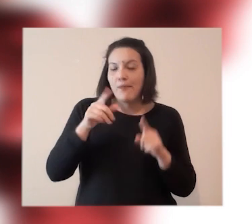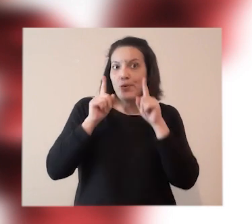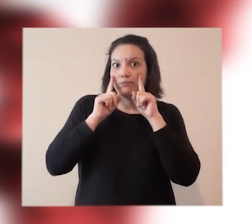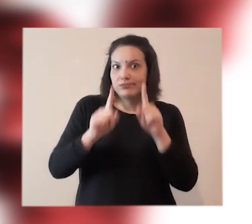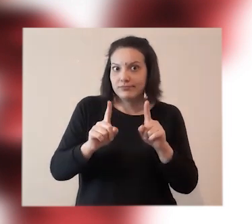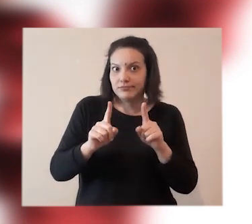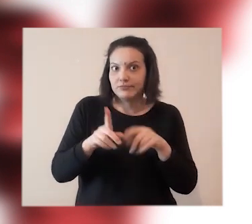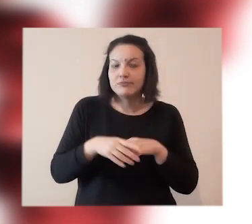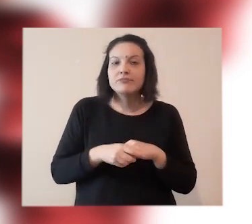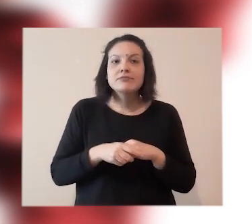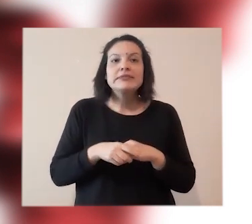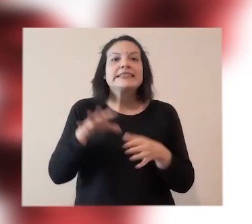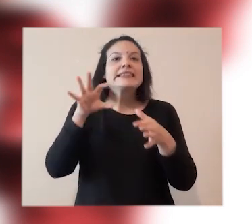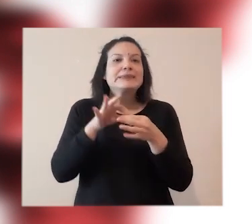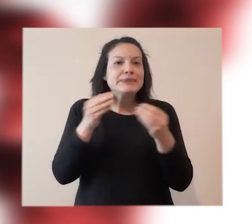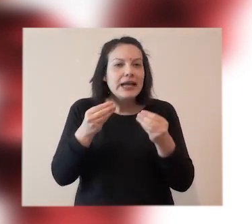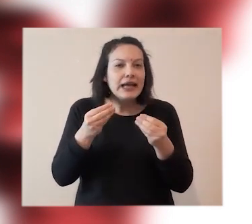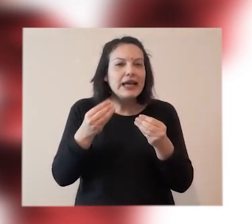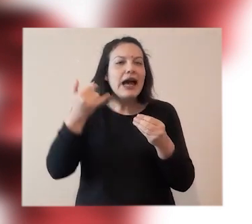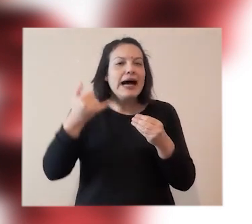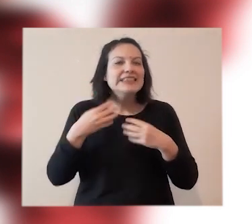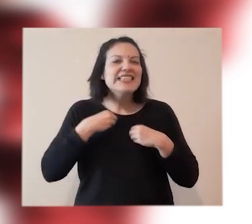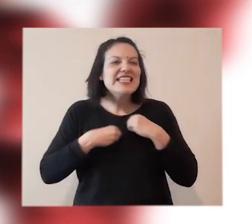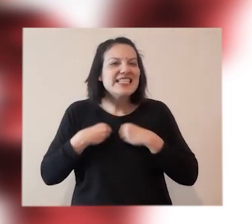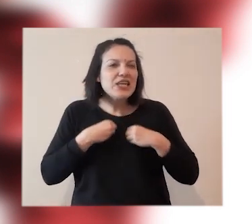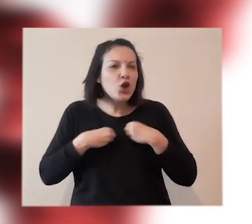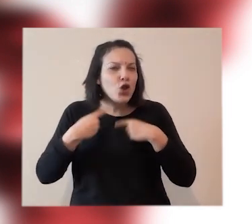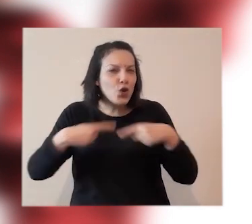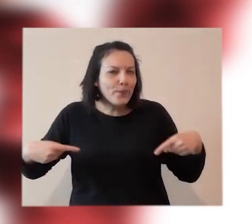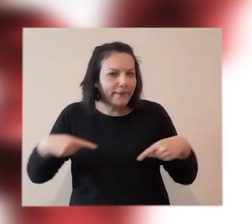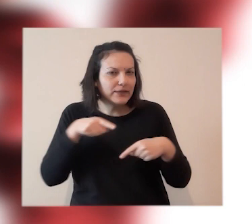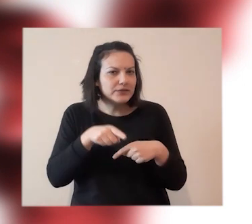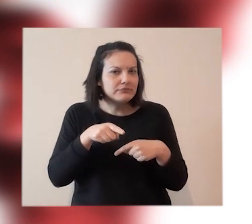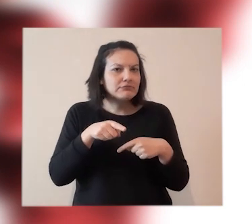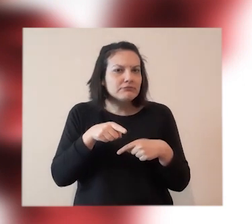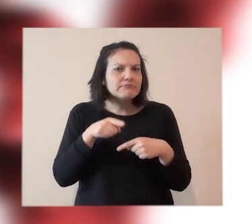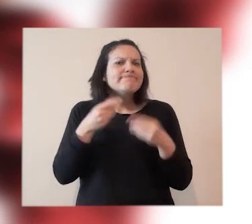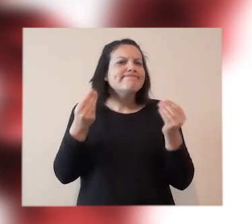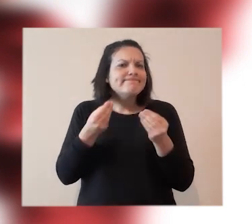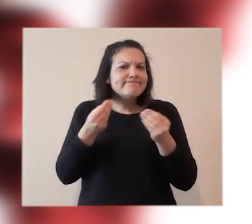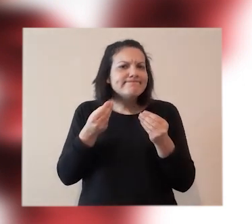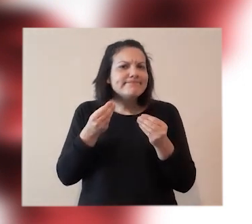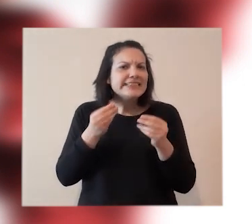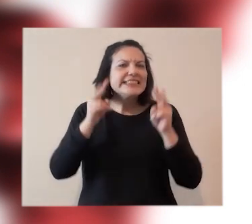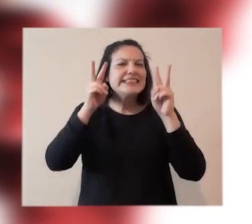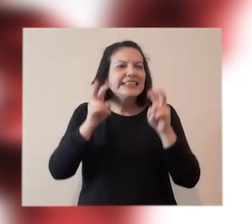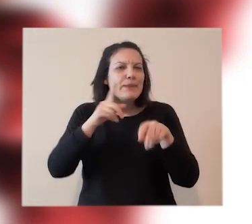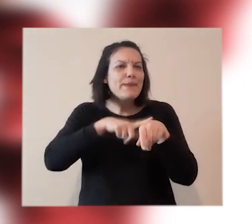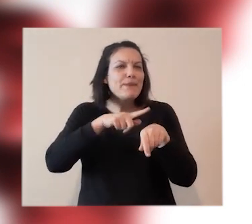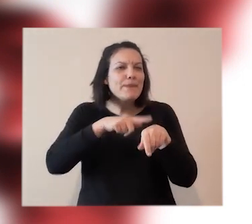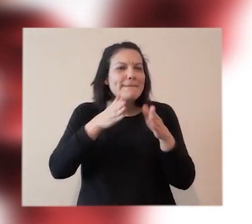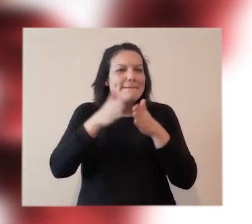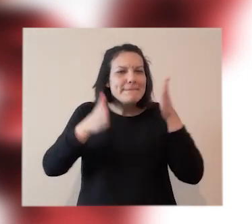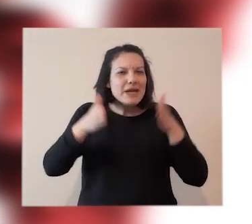cuenta en relación a la aparición de los síntomas, ¿sí? Y para eso lo que se evalúa es lo que se denomina el periodo de incubación.